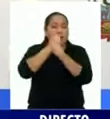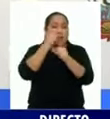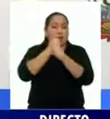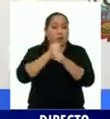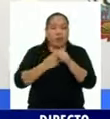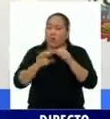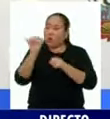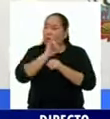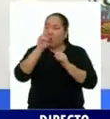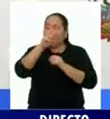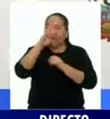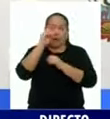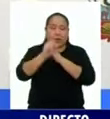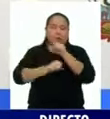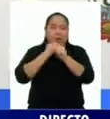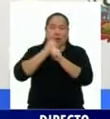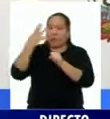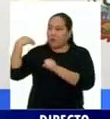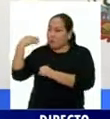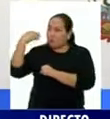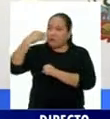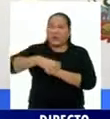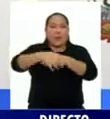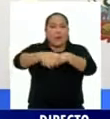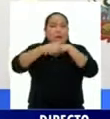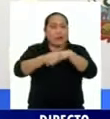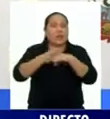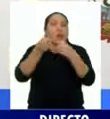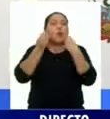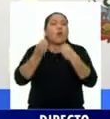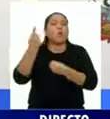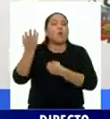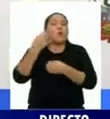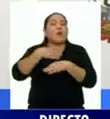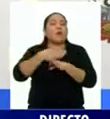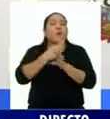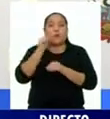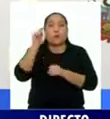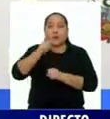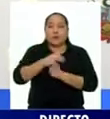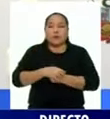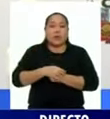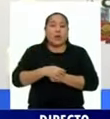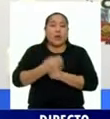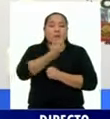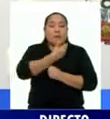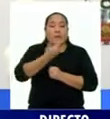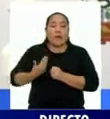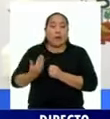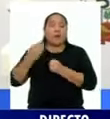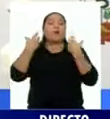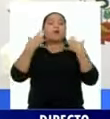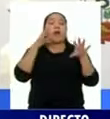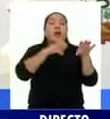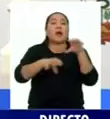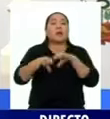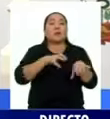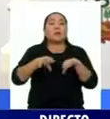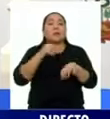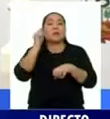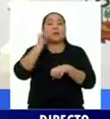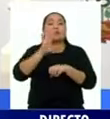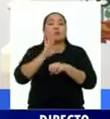últimos 20 años, así que hay que felicitarnos por la manera como el Banco Central hace su política monetaria.